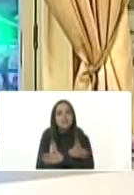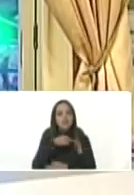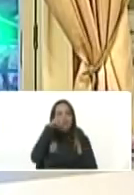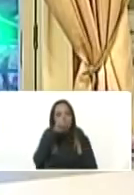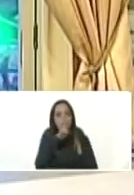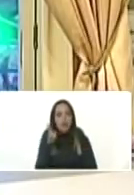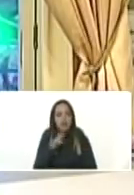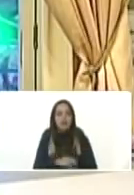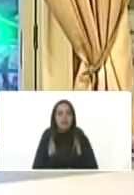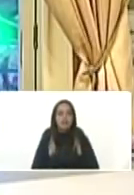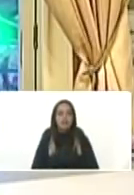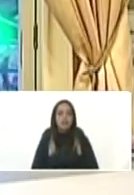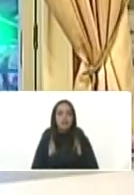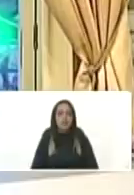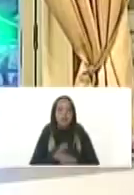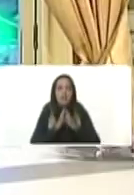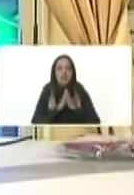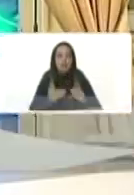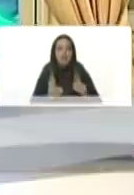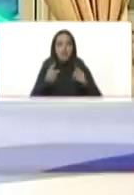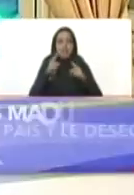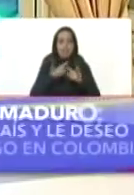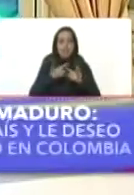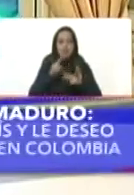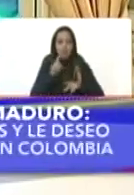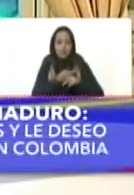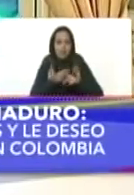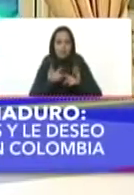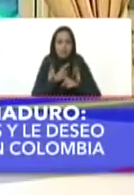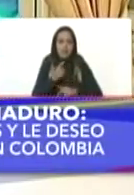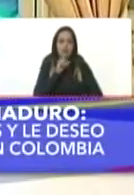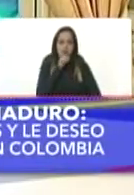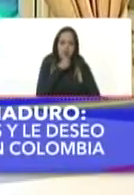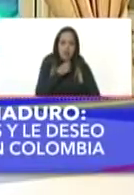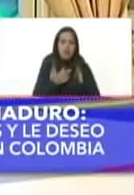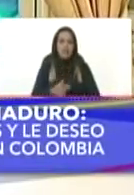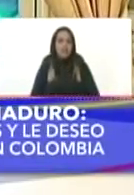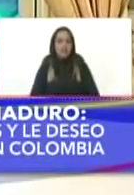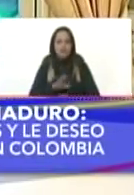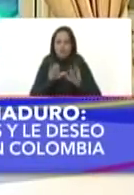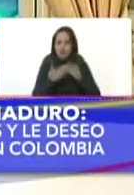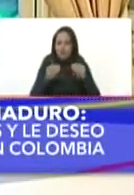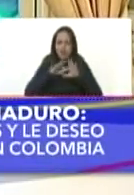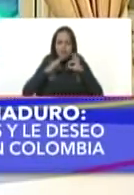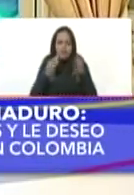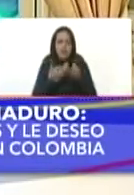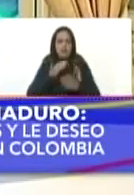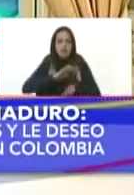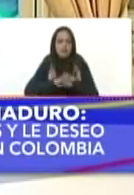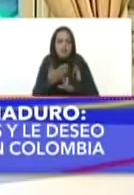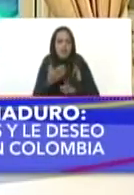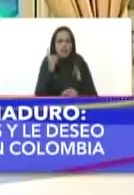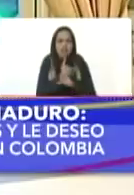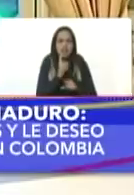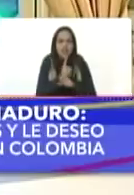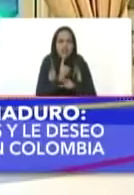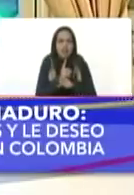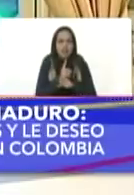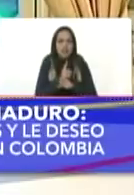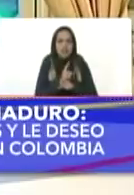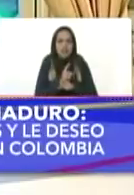también. A todos los tíos, primos, abuelas, abuelos, a toda la familia. Porque es un concurso, es un